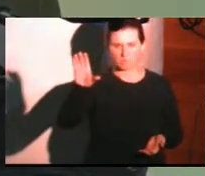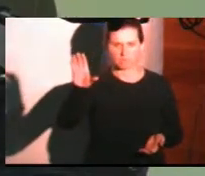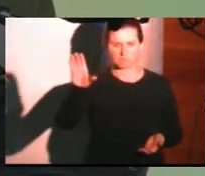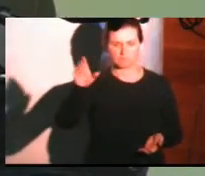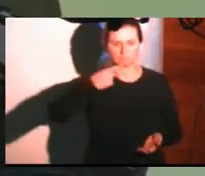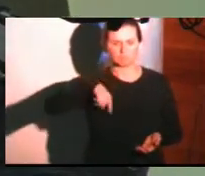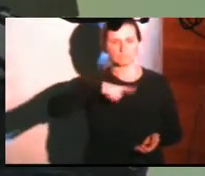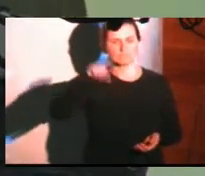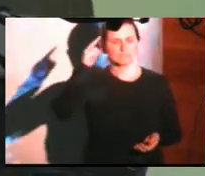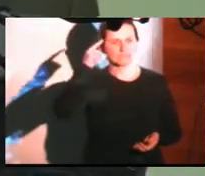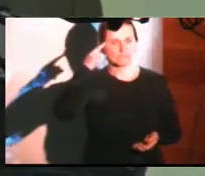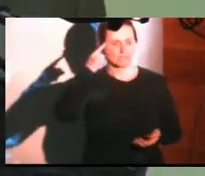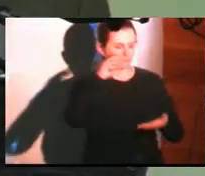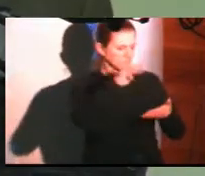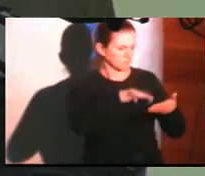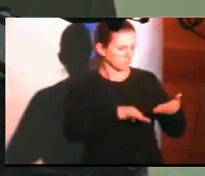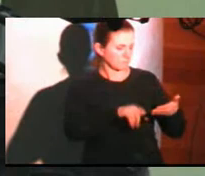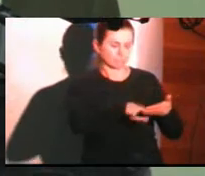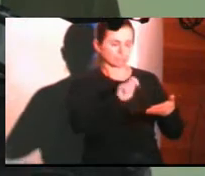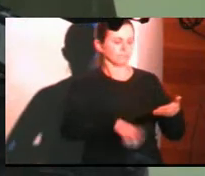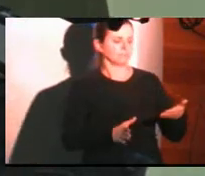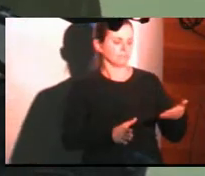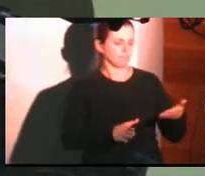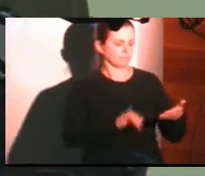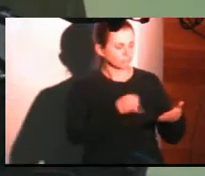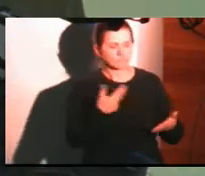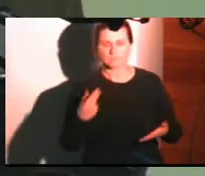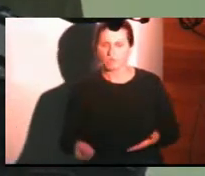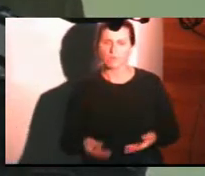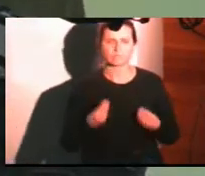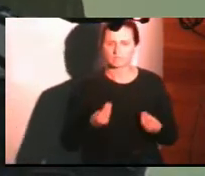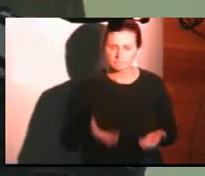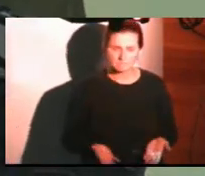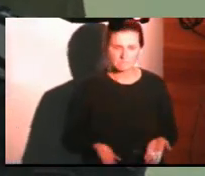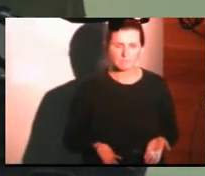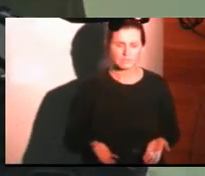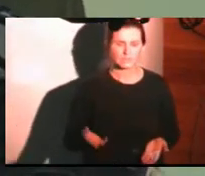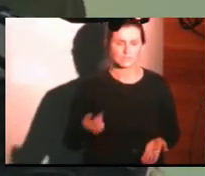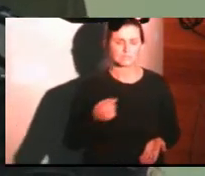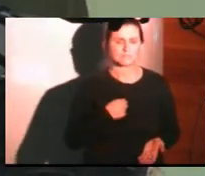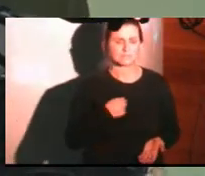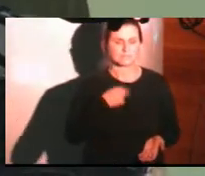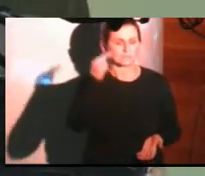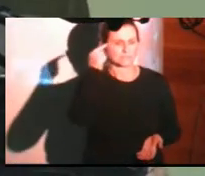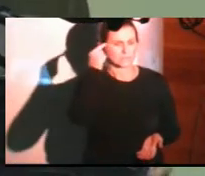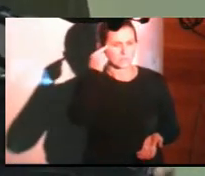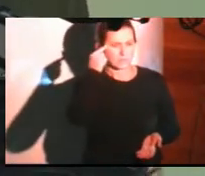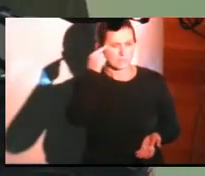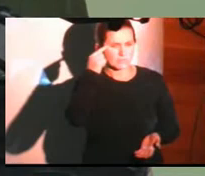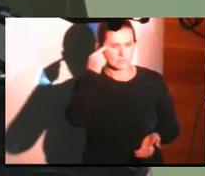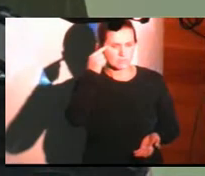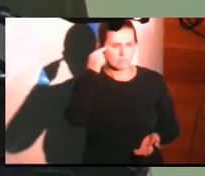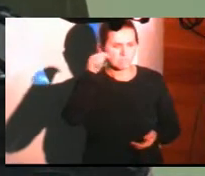gobierno electrónico, un gobierno inteligente, un gobierno sin papeles, lo hacemos en la convicción de que estamos haciendo un